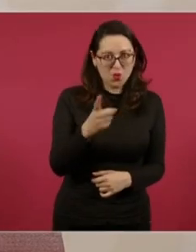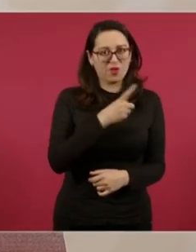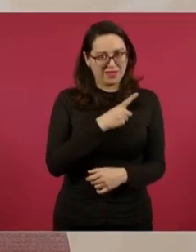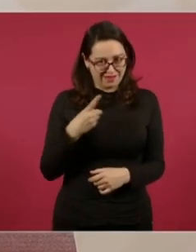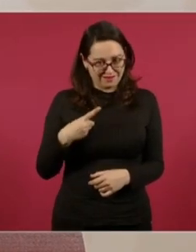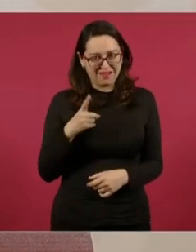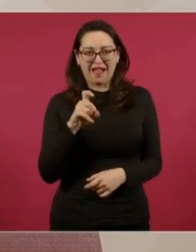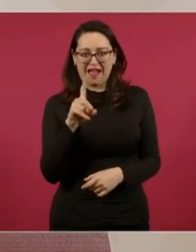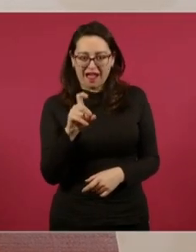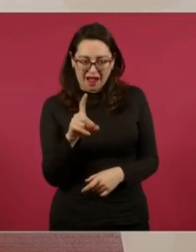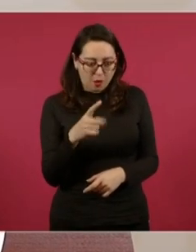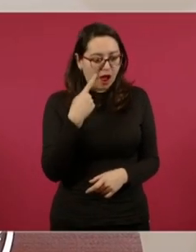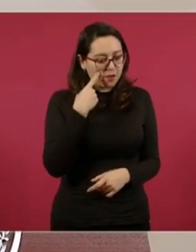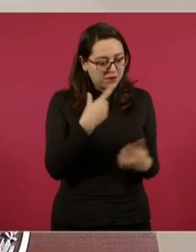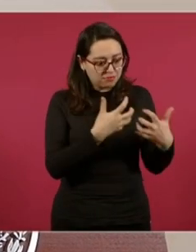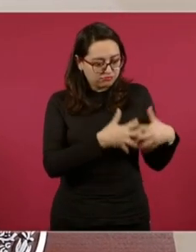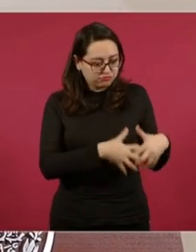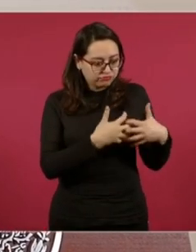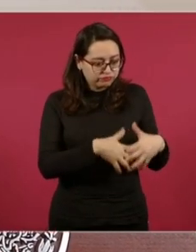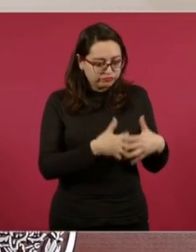si ya está